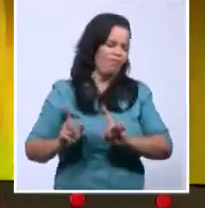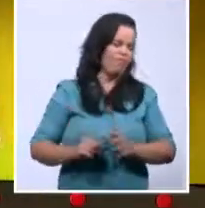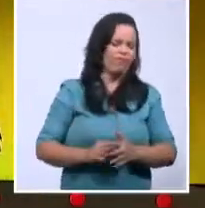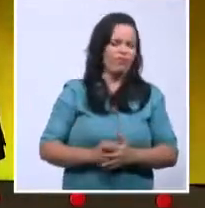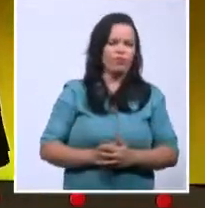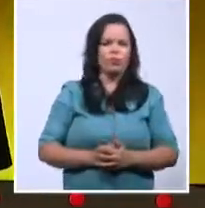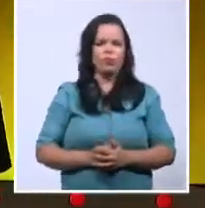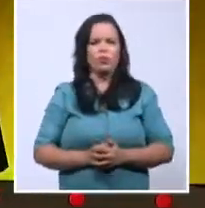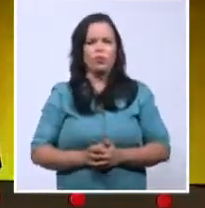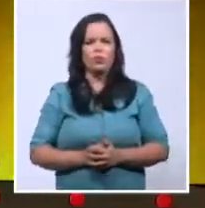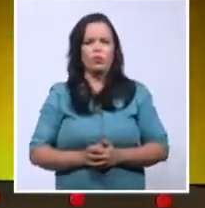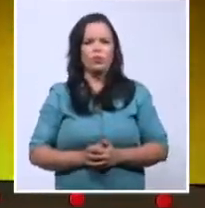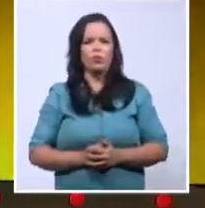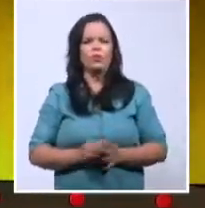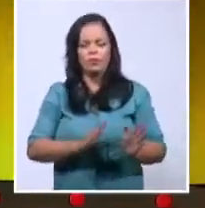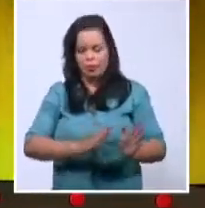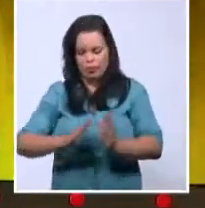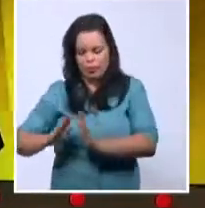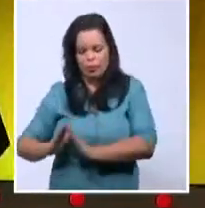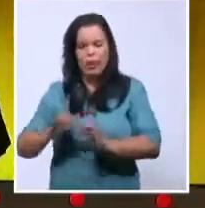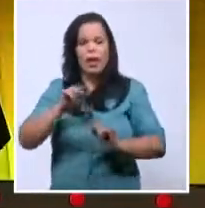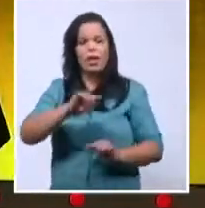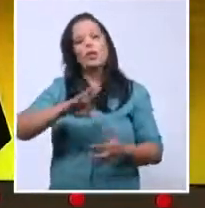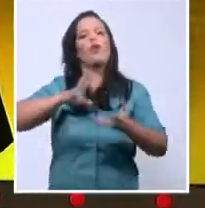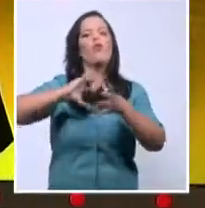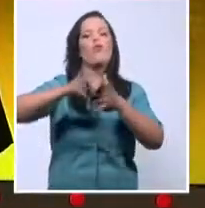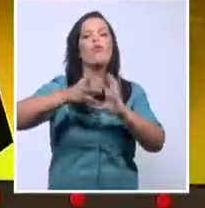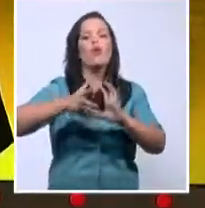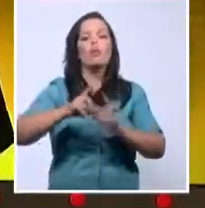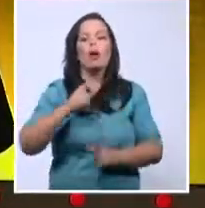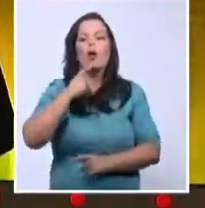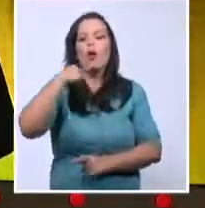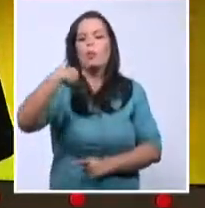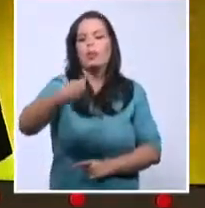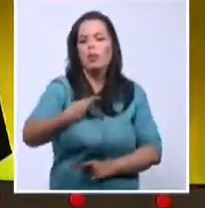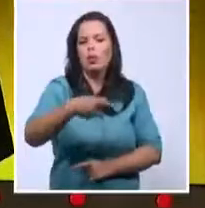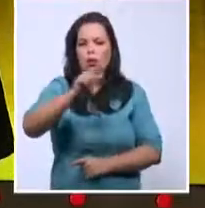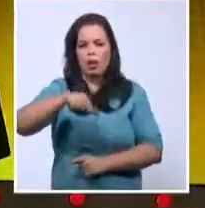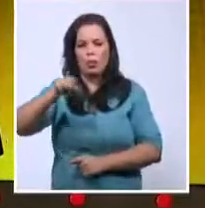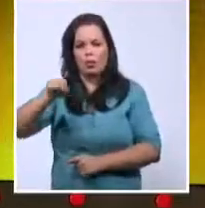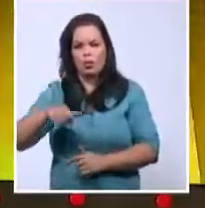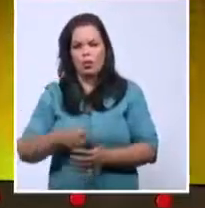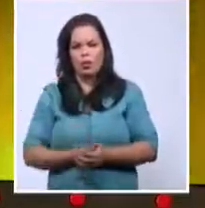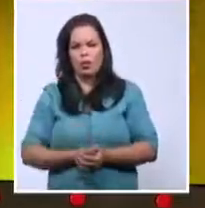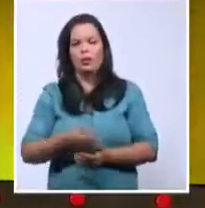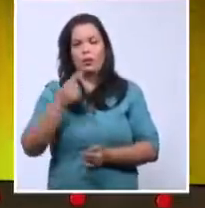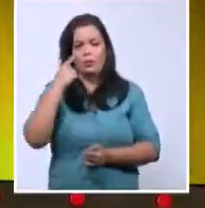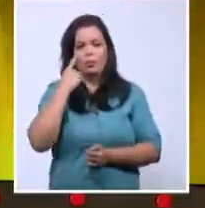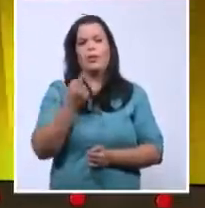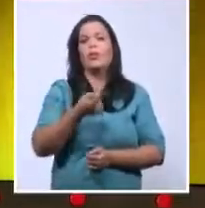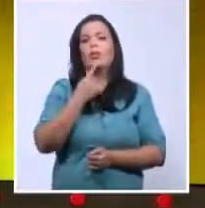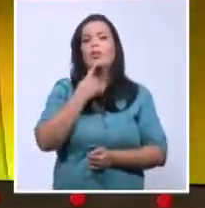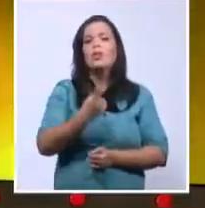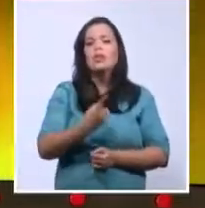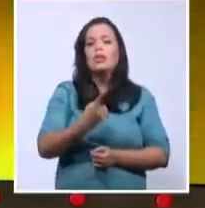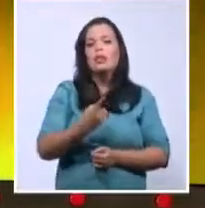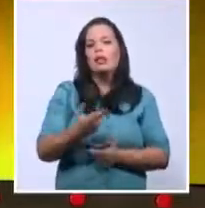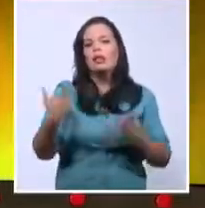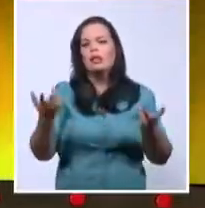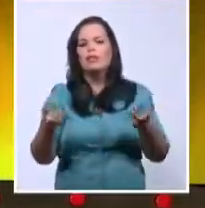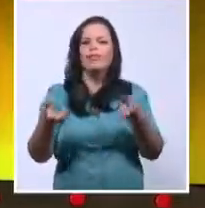Opiniones desde Villa Clara, en el centro del país. Ahora llamo la atención sobre este concepto, cortina de humo. Y sí, forma parte de ese